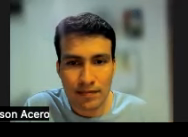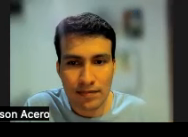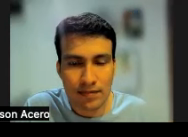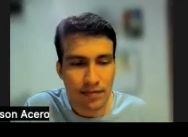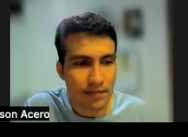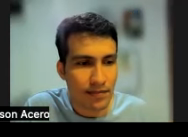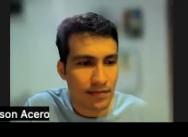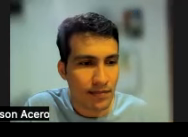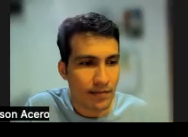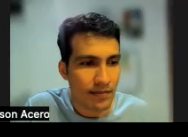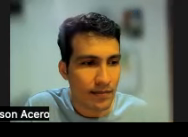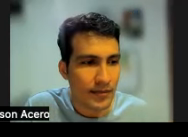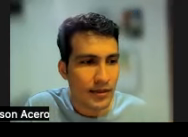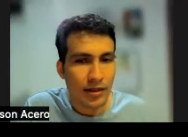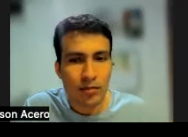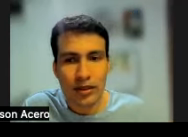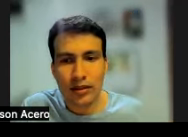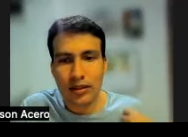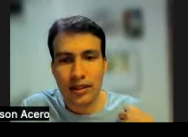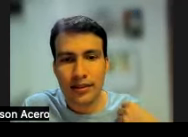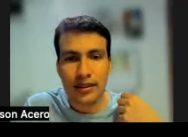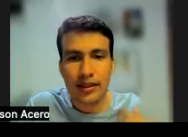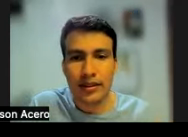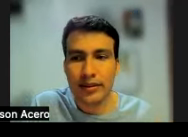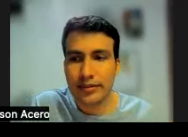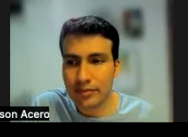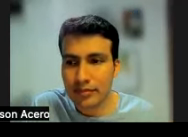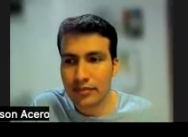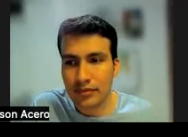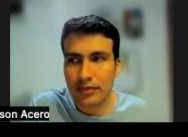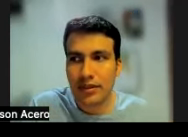that are currently in place. Bueno, entonces